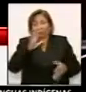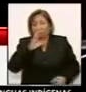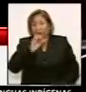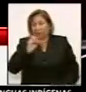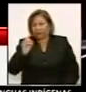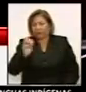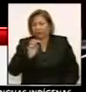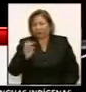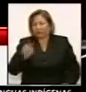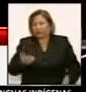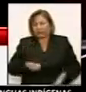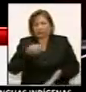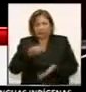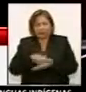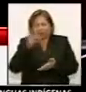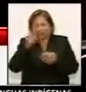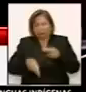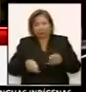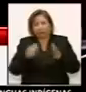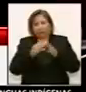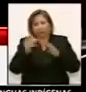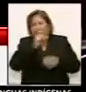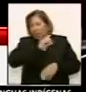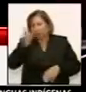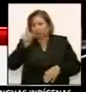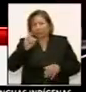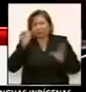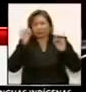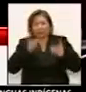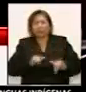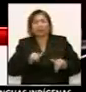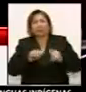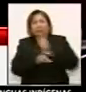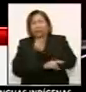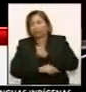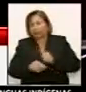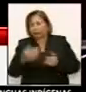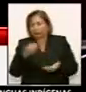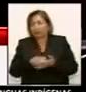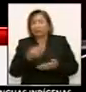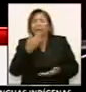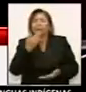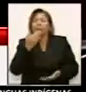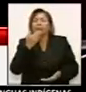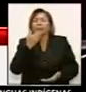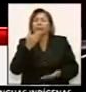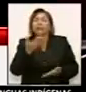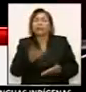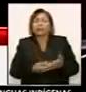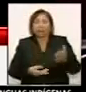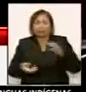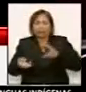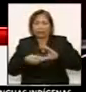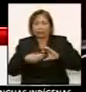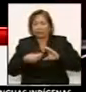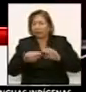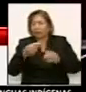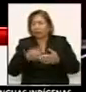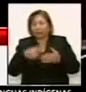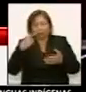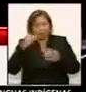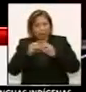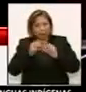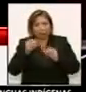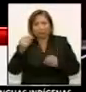500 millones de dólares, no quieren ponerles, doy impedimento en su casa, no salen de su casa, nadie se mueve de este país hasta que no miren quiénes son así los que son los corruptos. Me hacen